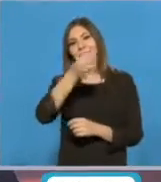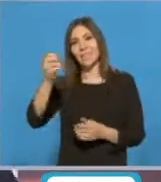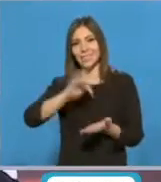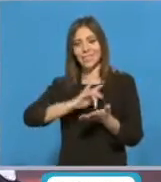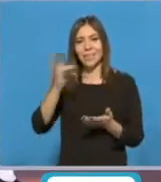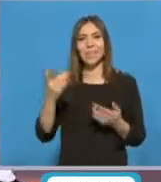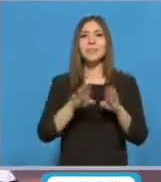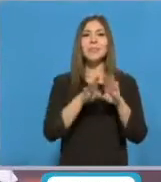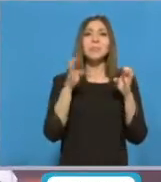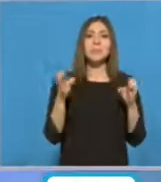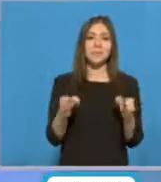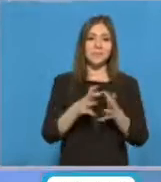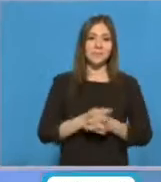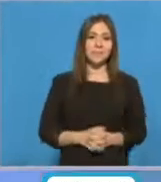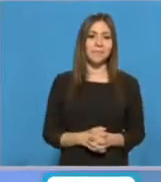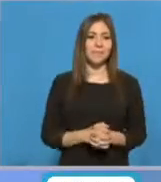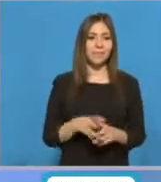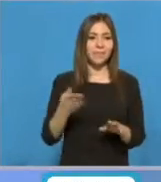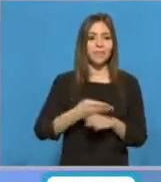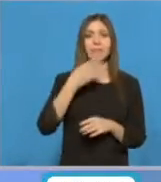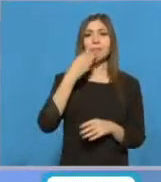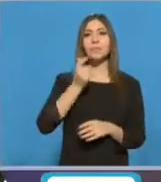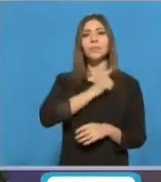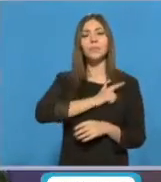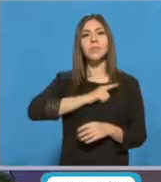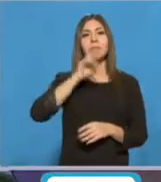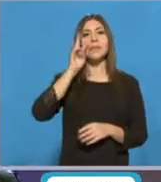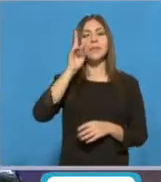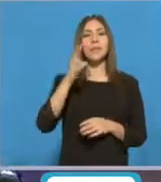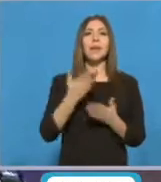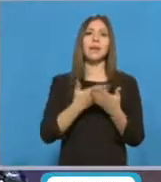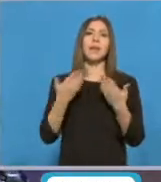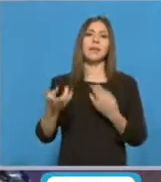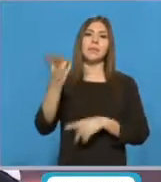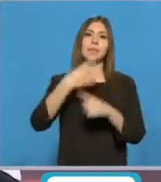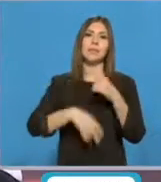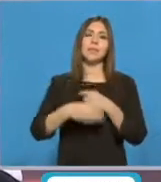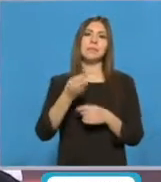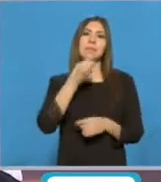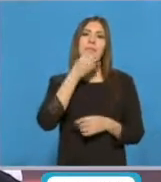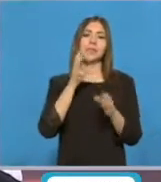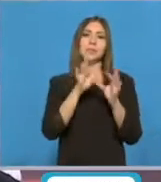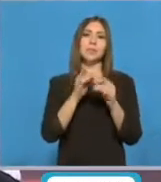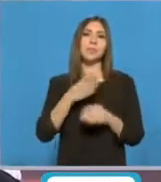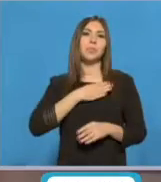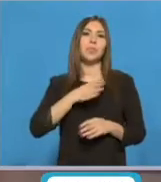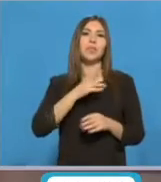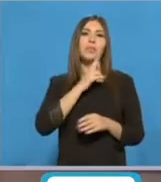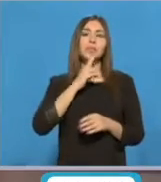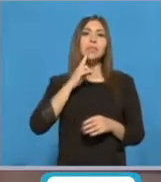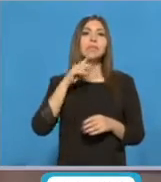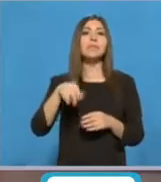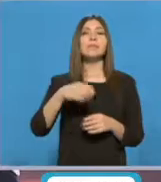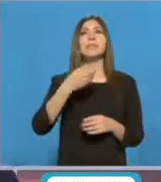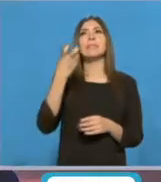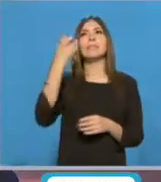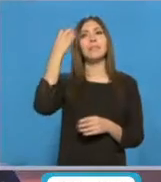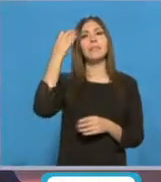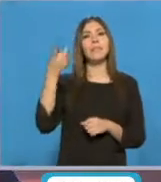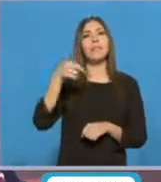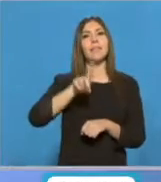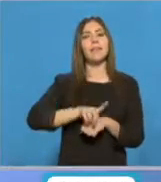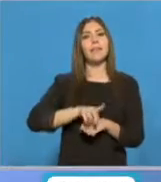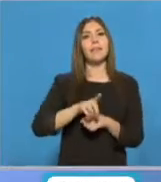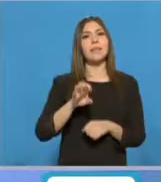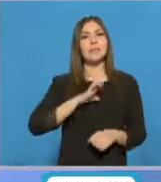Karen. ¿Cómo estás, Karen? Muy bien. Nos da muchas mucho gusto gracias. verte con buenas nuevas, precisamente. Y hoy, que es una fecha especial, ¿no? Sí, hoy vamos